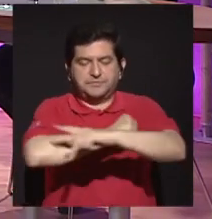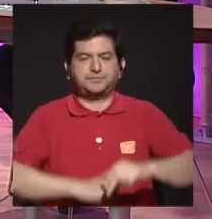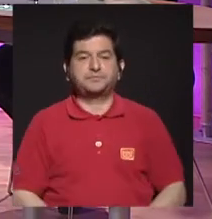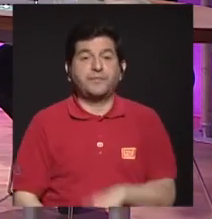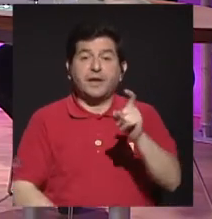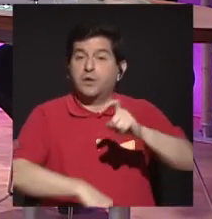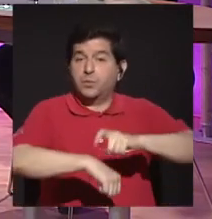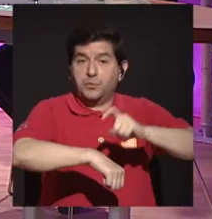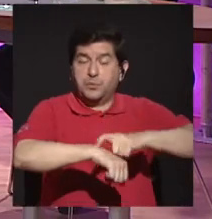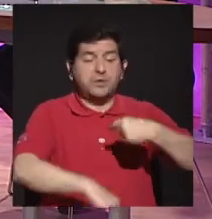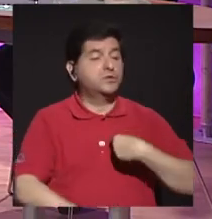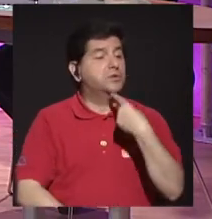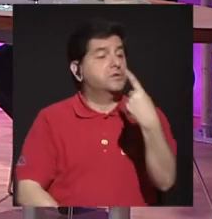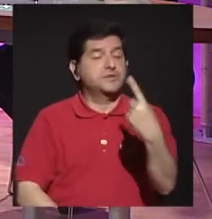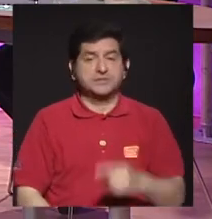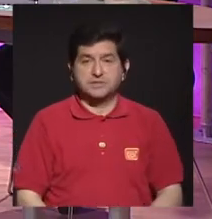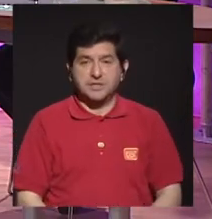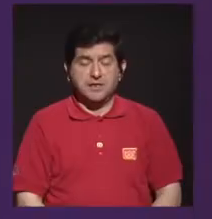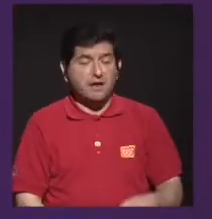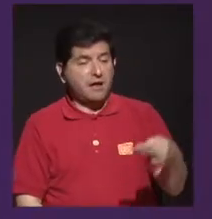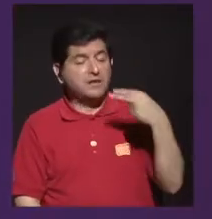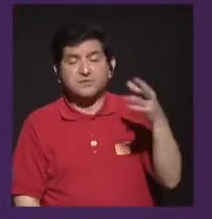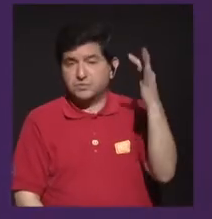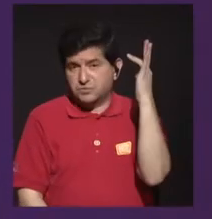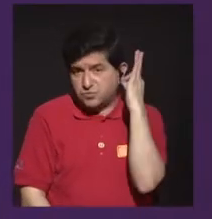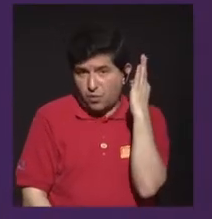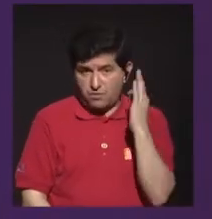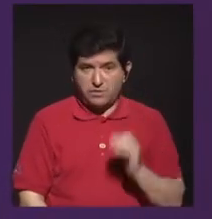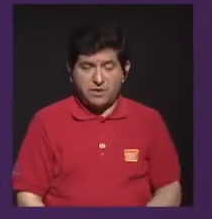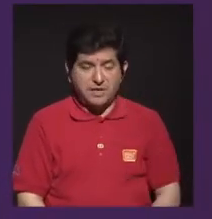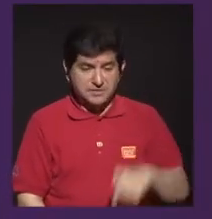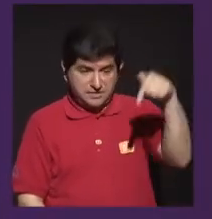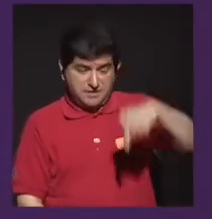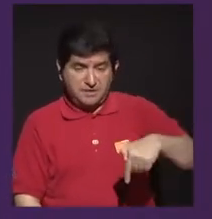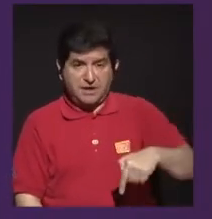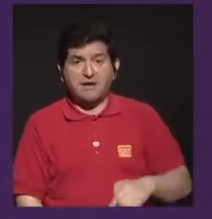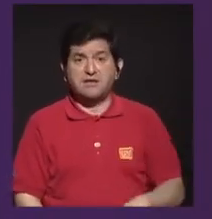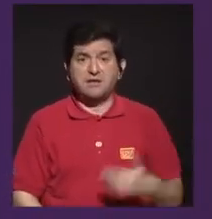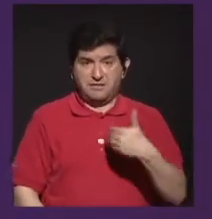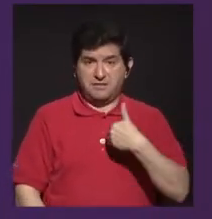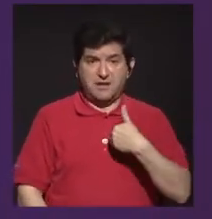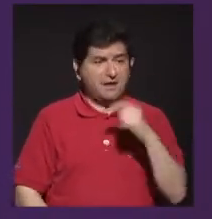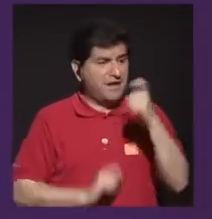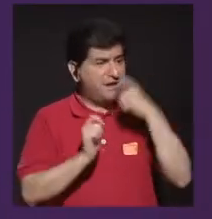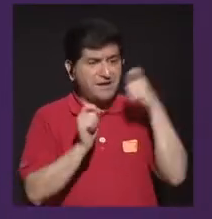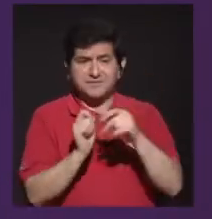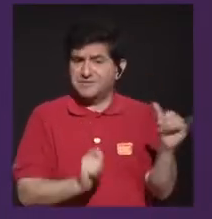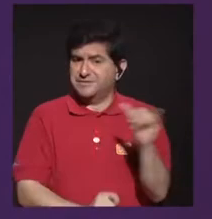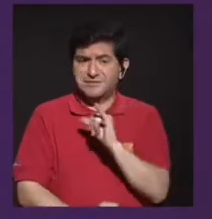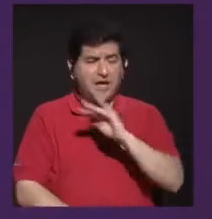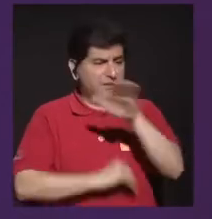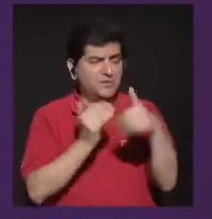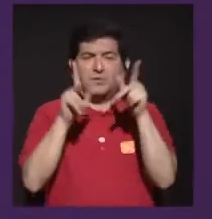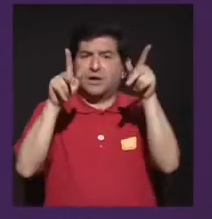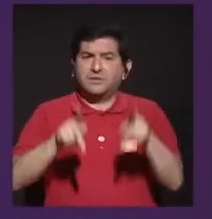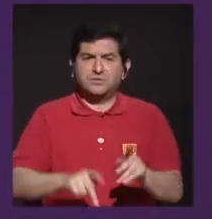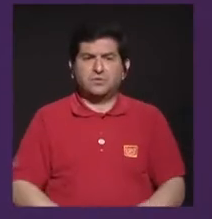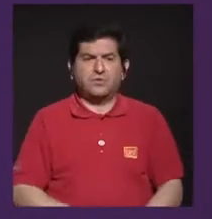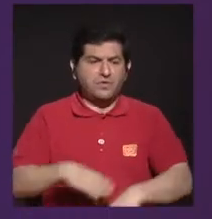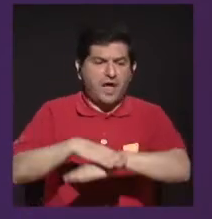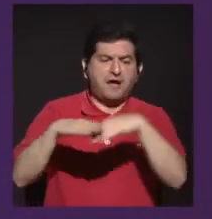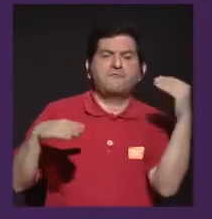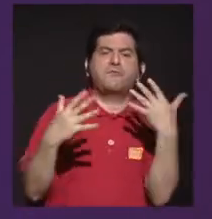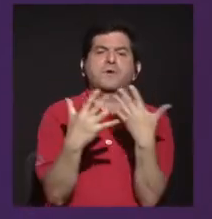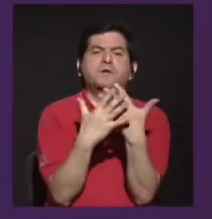algún momento yo decía, bueno, pero es que las historias de las mujeres que están aquí son exactamente iguales que cualquier otra persona que está fuera